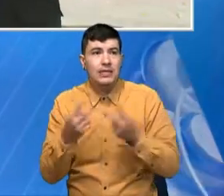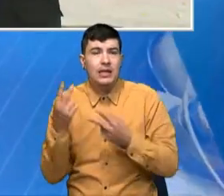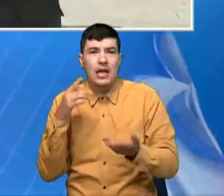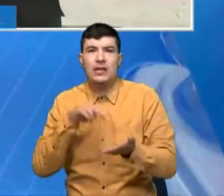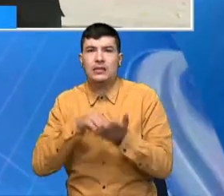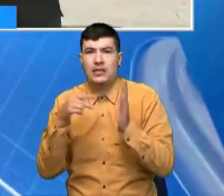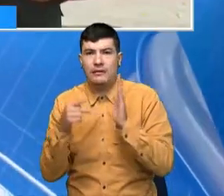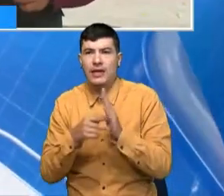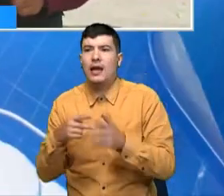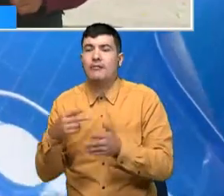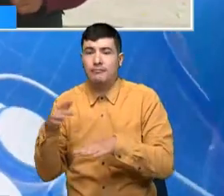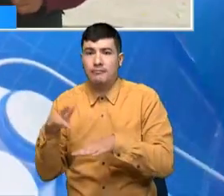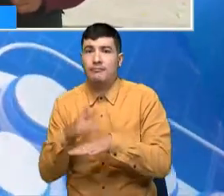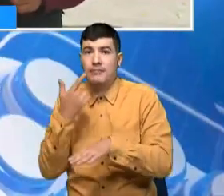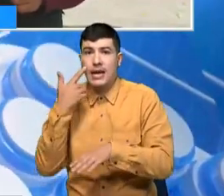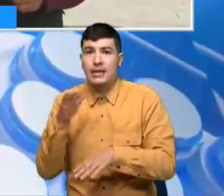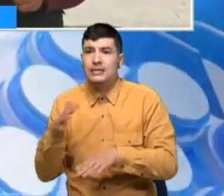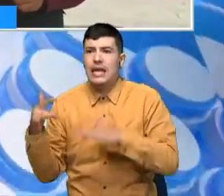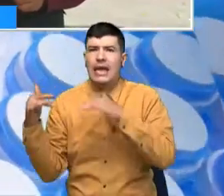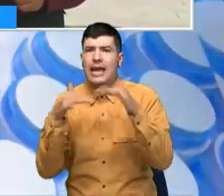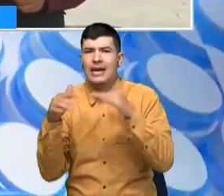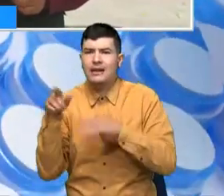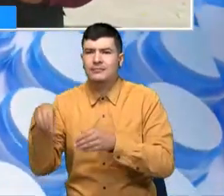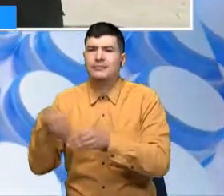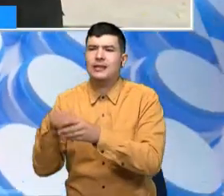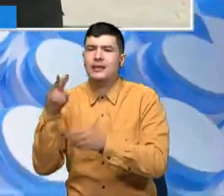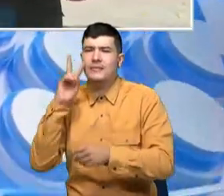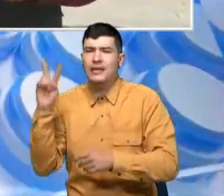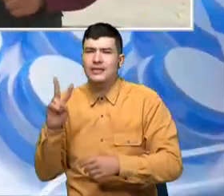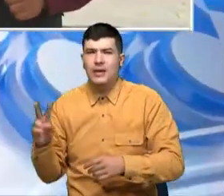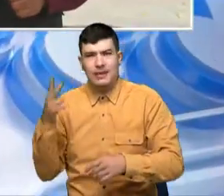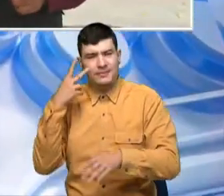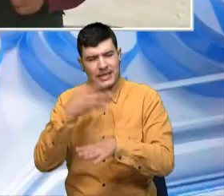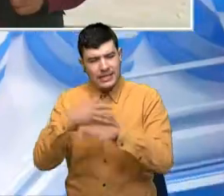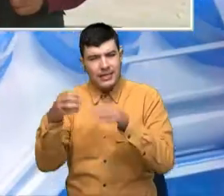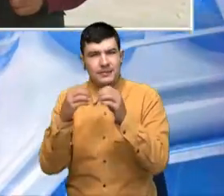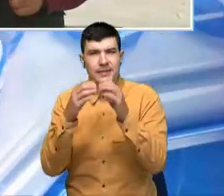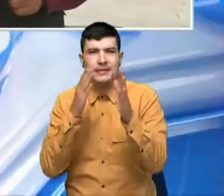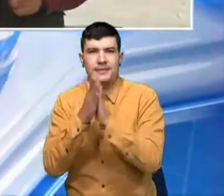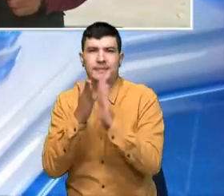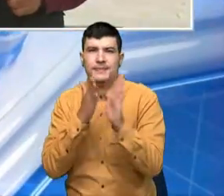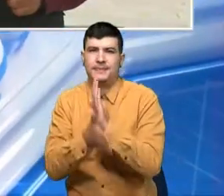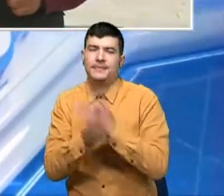más a una guerra en Venezuela. Compañero, me despido desde Cúcuta. Ustedes continúen con más información en estudio. Buenas tardes.